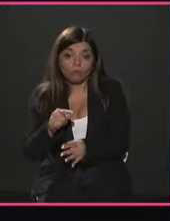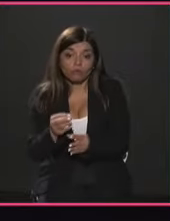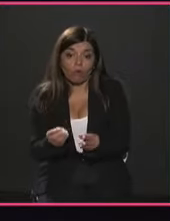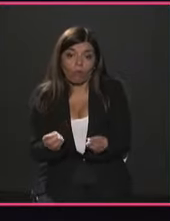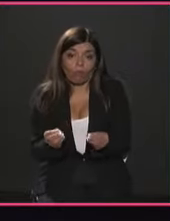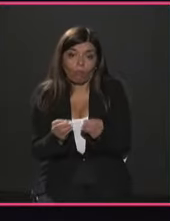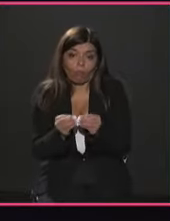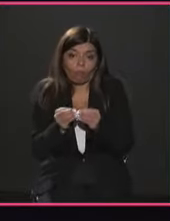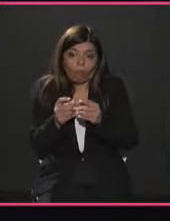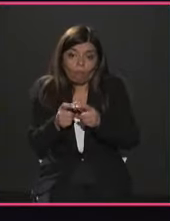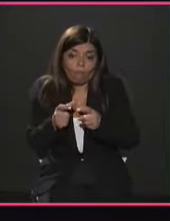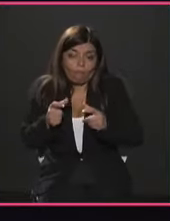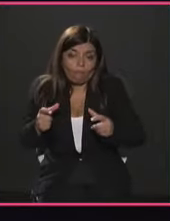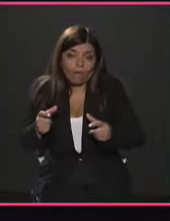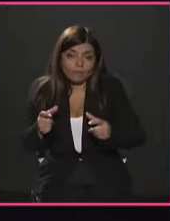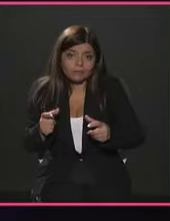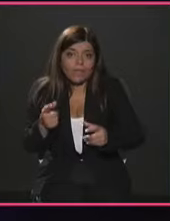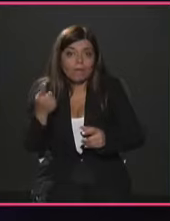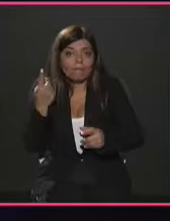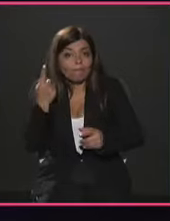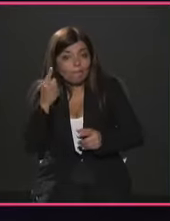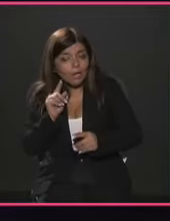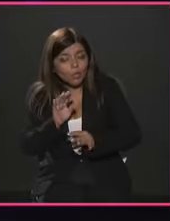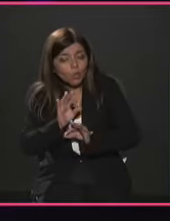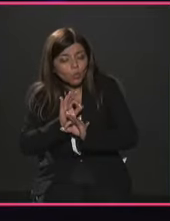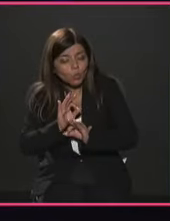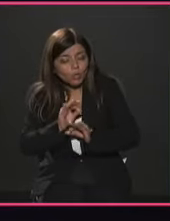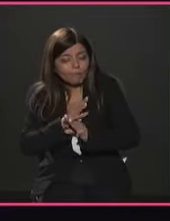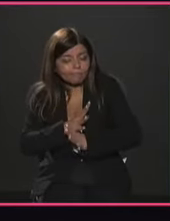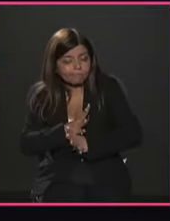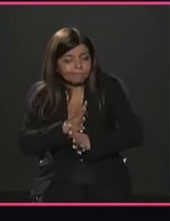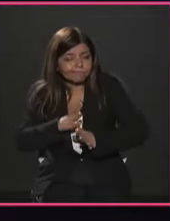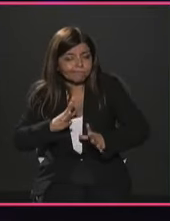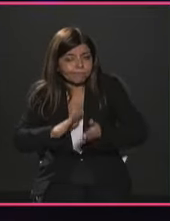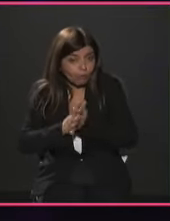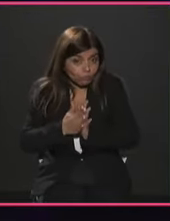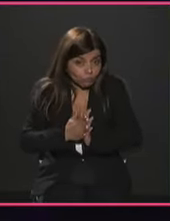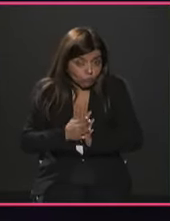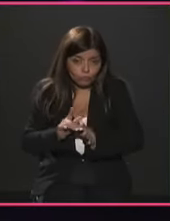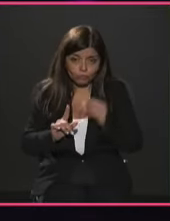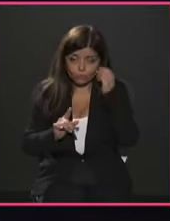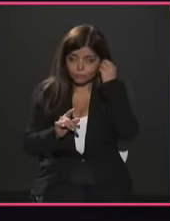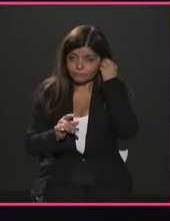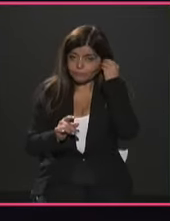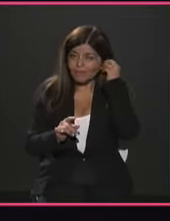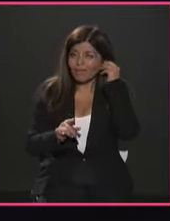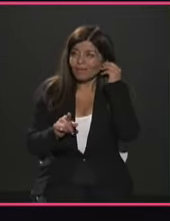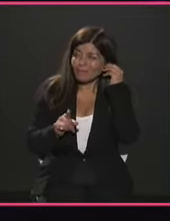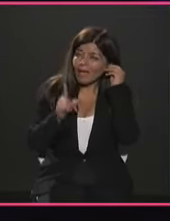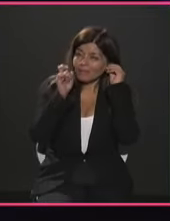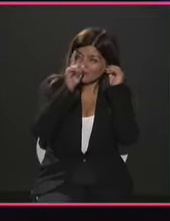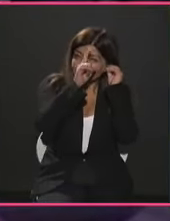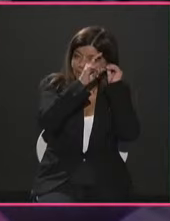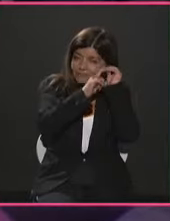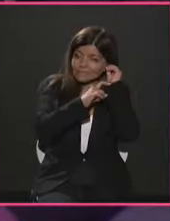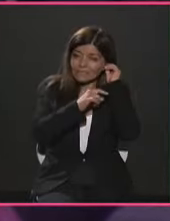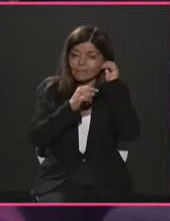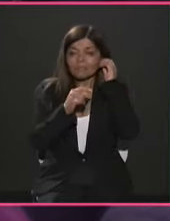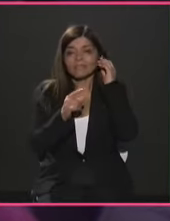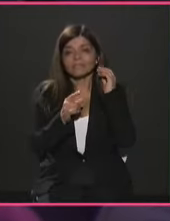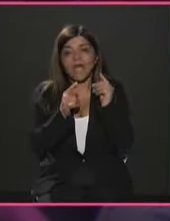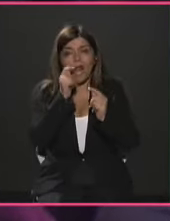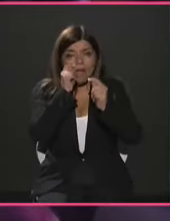nunca va a ser tan grande y famoso porque ibf es un dolores difíciles